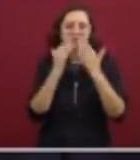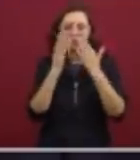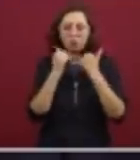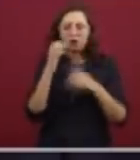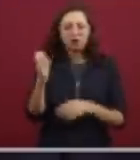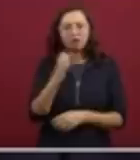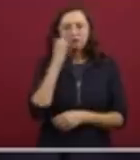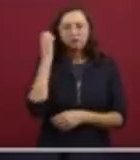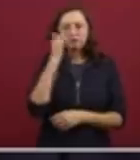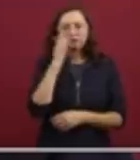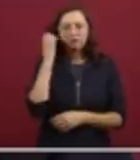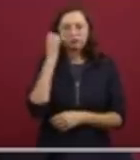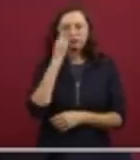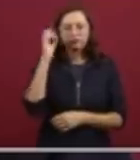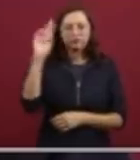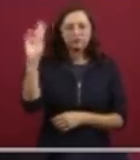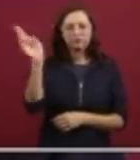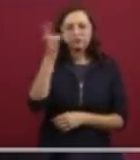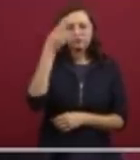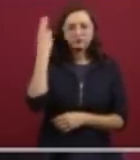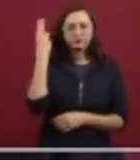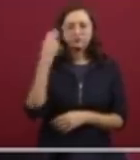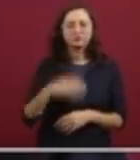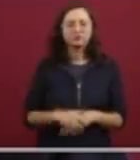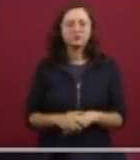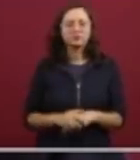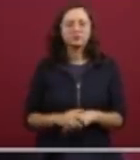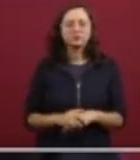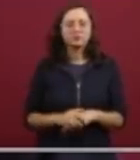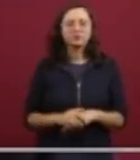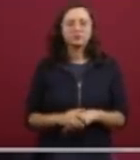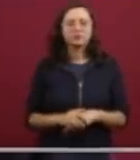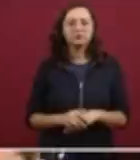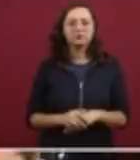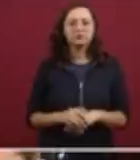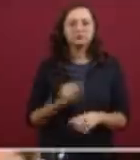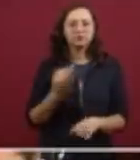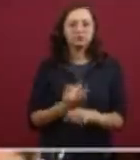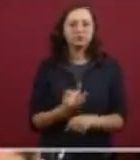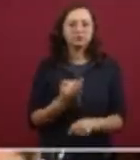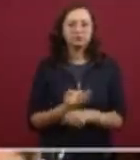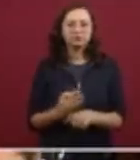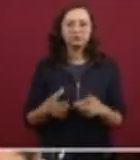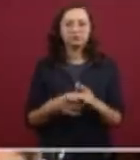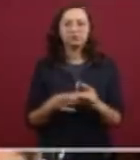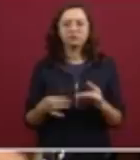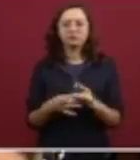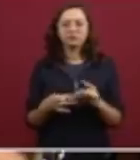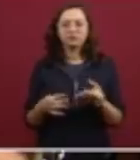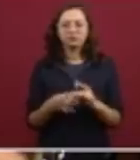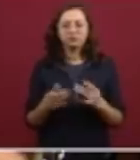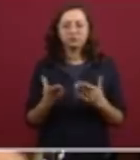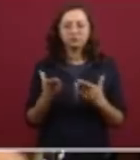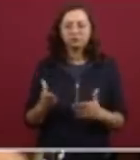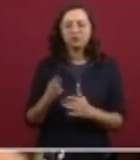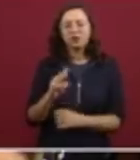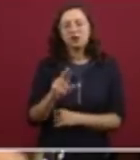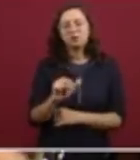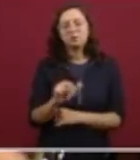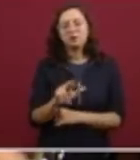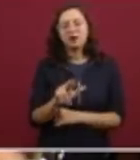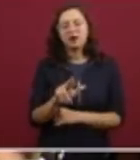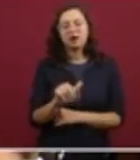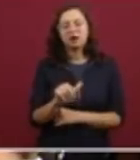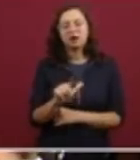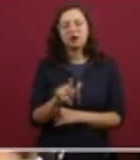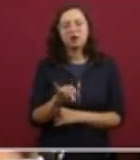escuelas de nivel superior. Entonces, vamos a empezar. María Luisa Albores, secretaria de Bienestar, nos